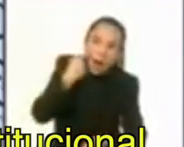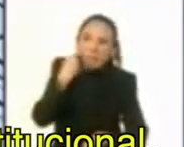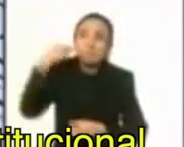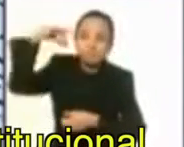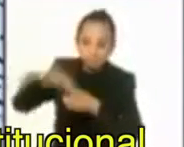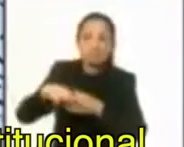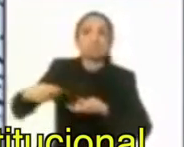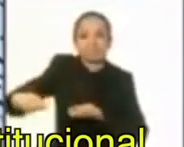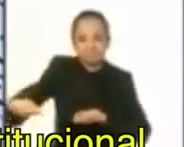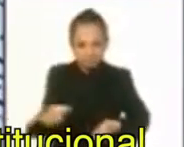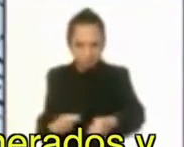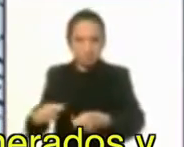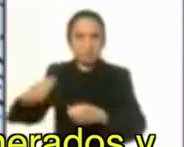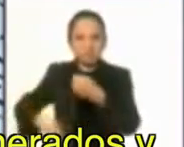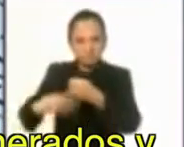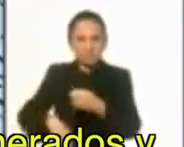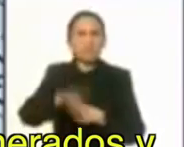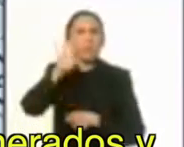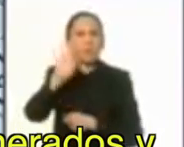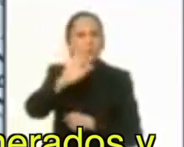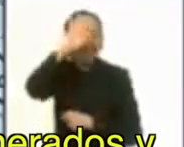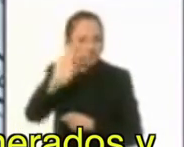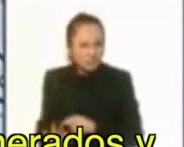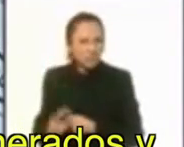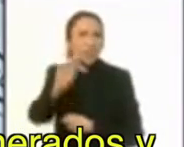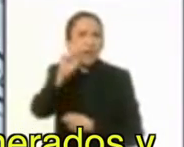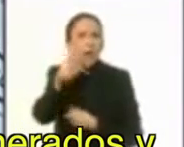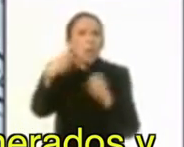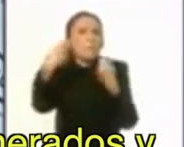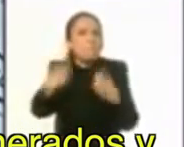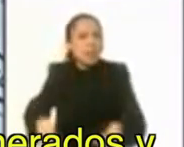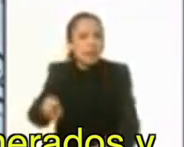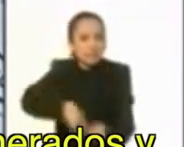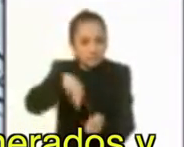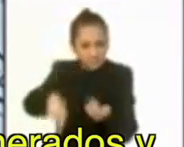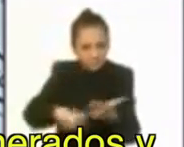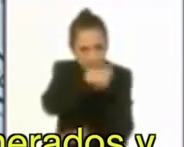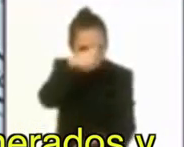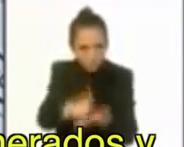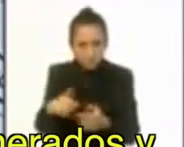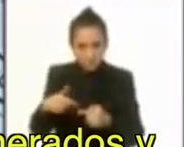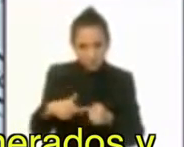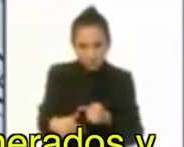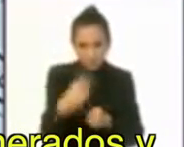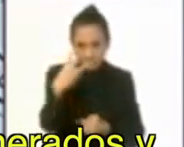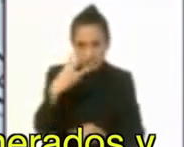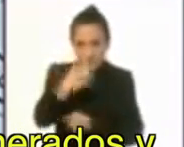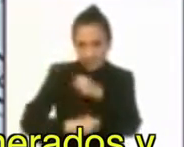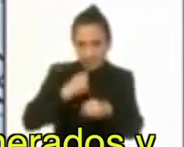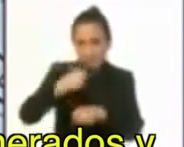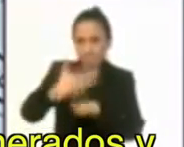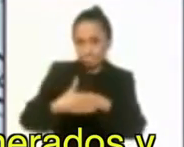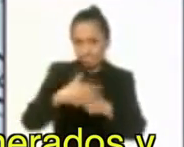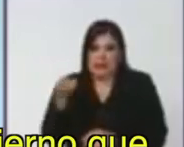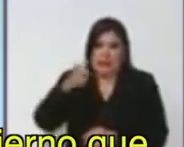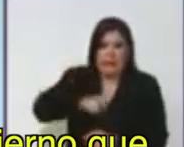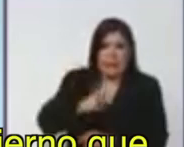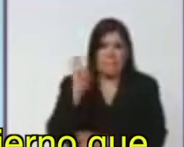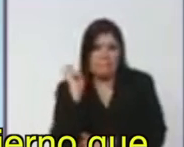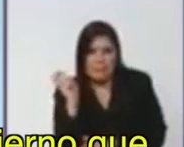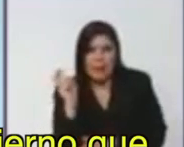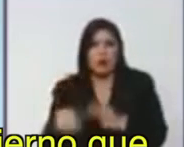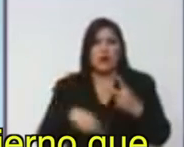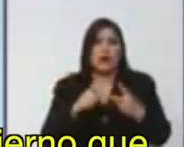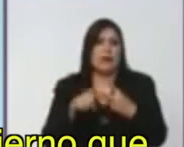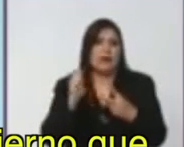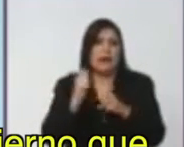como abatir la pobreza extrema, apoyar a los adultos mayores, crear empleos bien remunerados y trabajar en favor de los jóvenes.